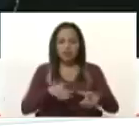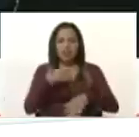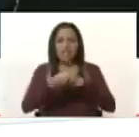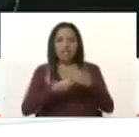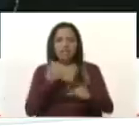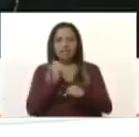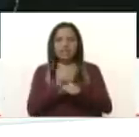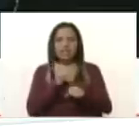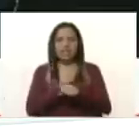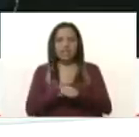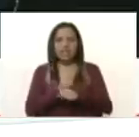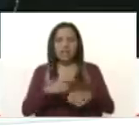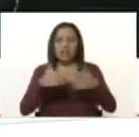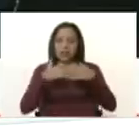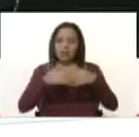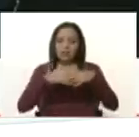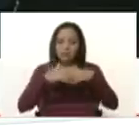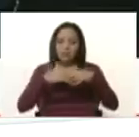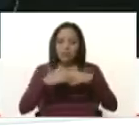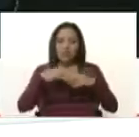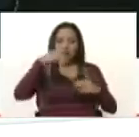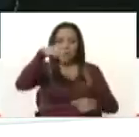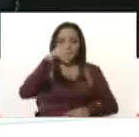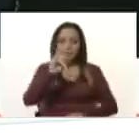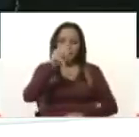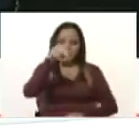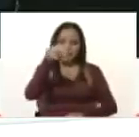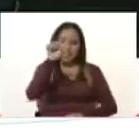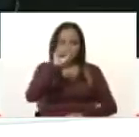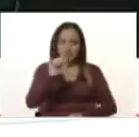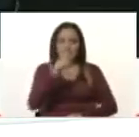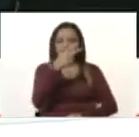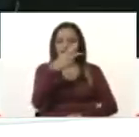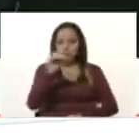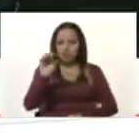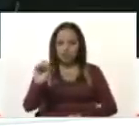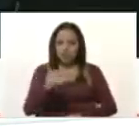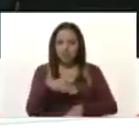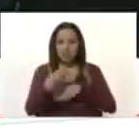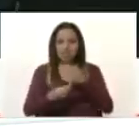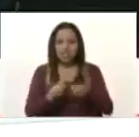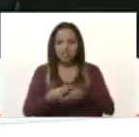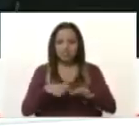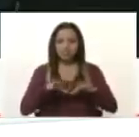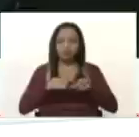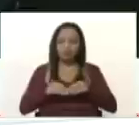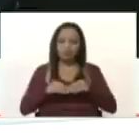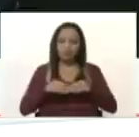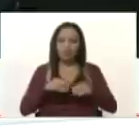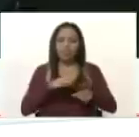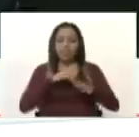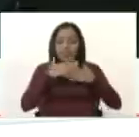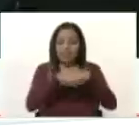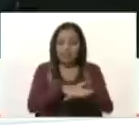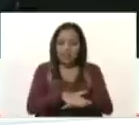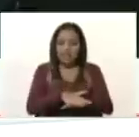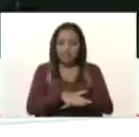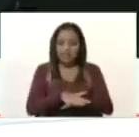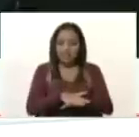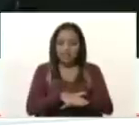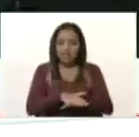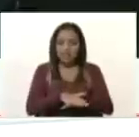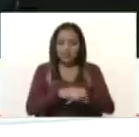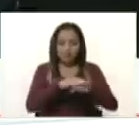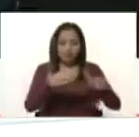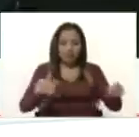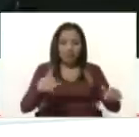la empresa Minas Taguanes 200, para el aprovechamiento integral del mineral caliza.